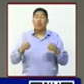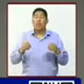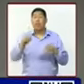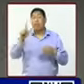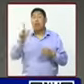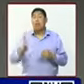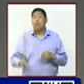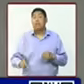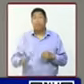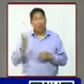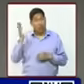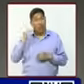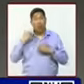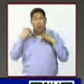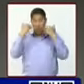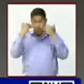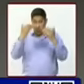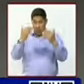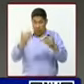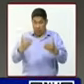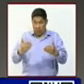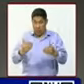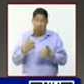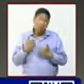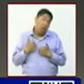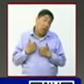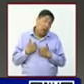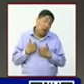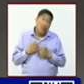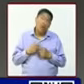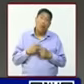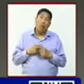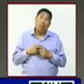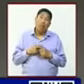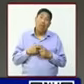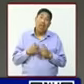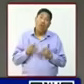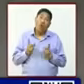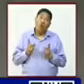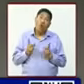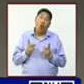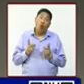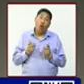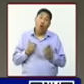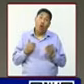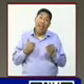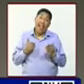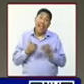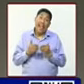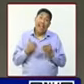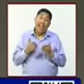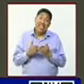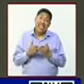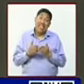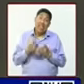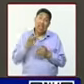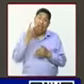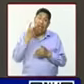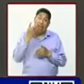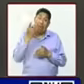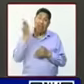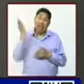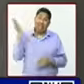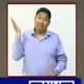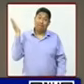minibús, transporte público, aparentemente todo va normal. Vamos a ver cuando se acerca la toma. Mire lo que lleva en